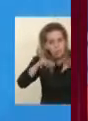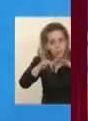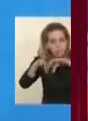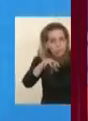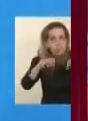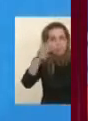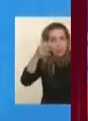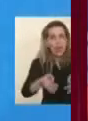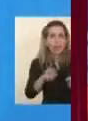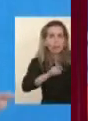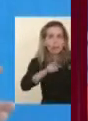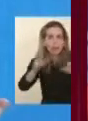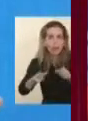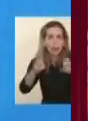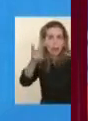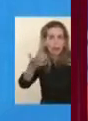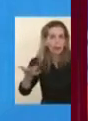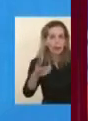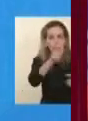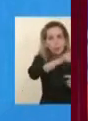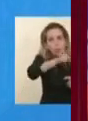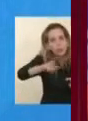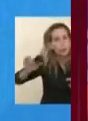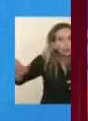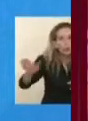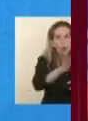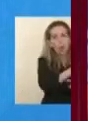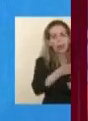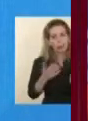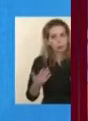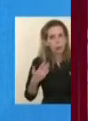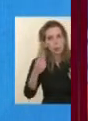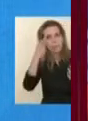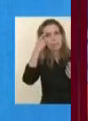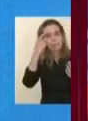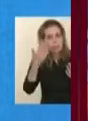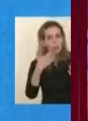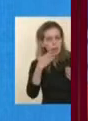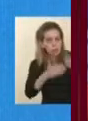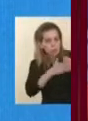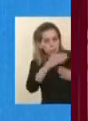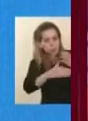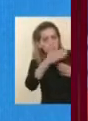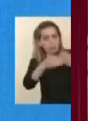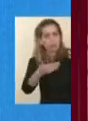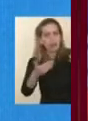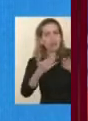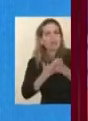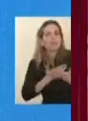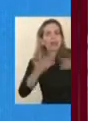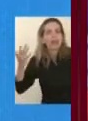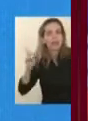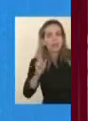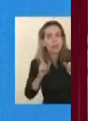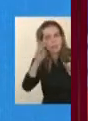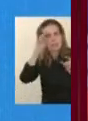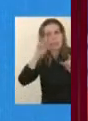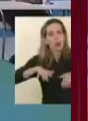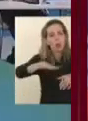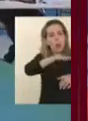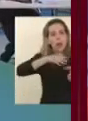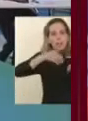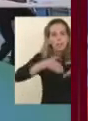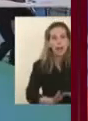presidente hoy no tiene piscina frente ha sido muy inteligente chagas saggas ha